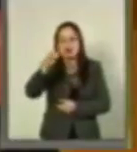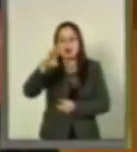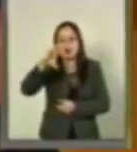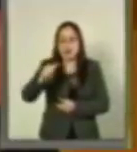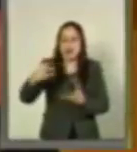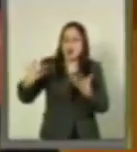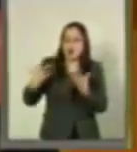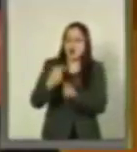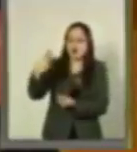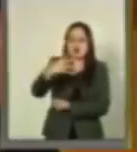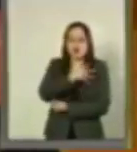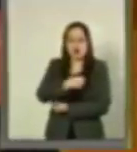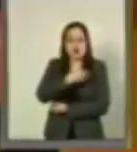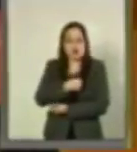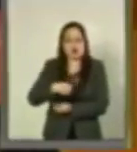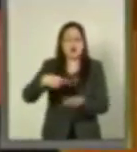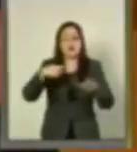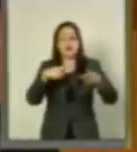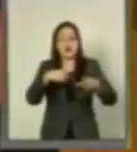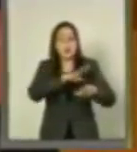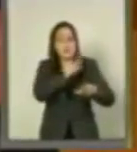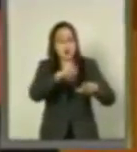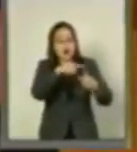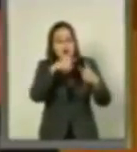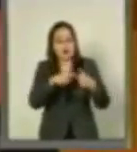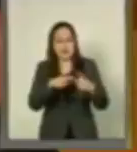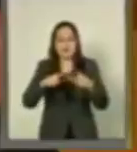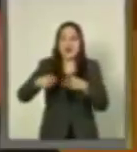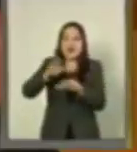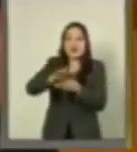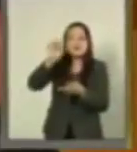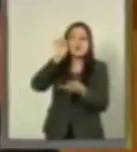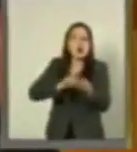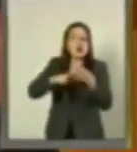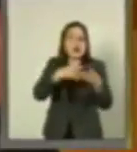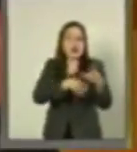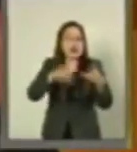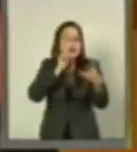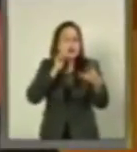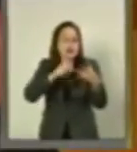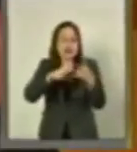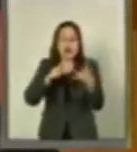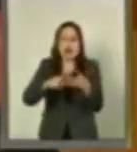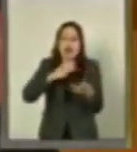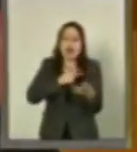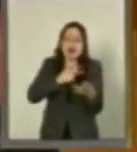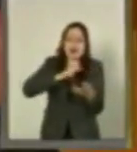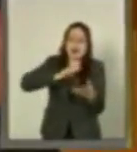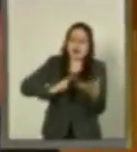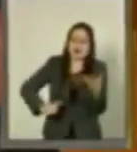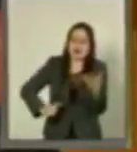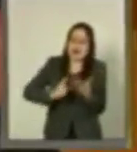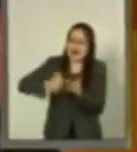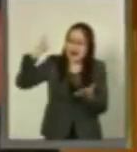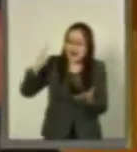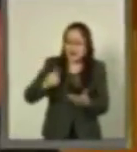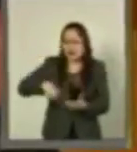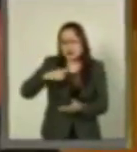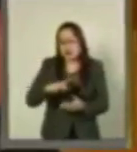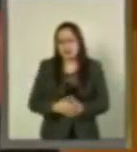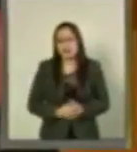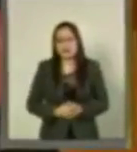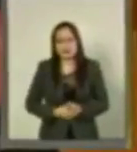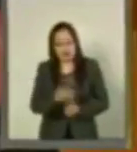con su hijo, y su esposa y su hija se encuentran graves. Y por supuesto tengo que mencionar